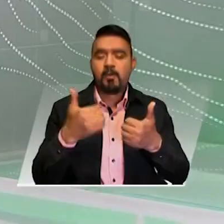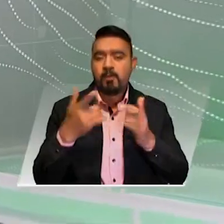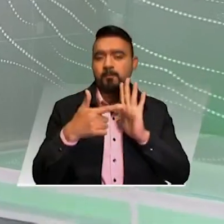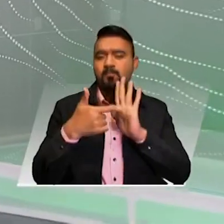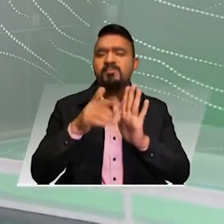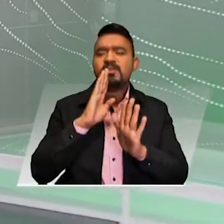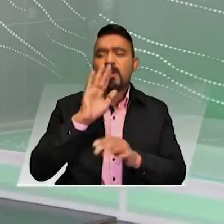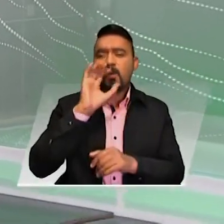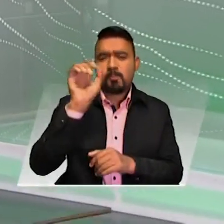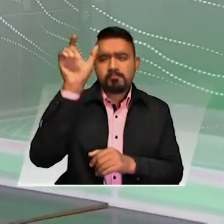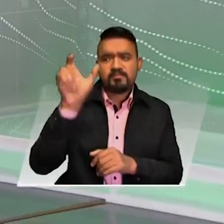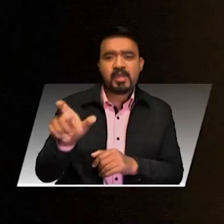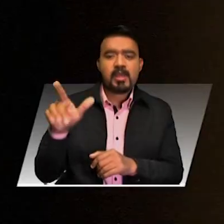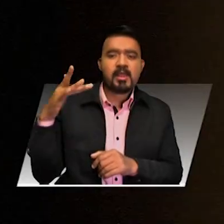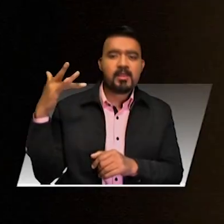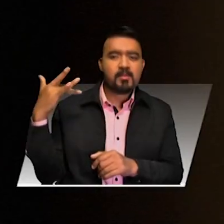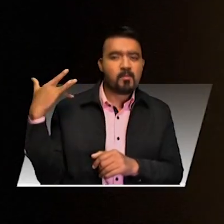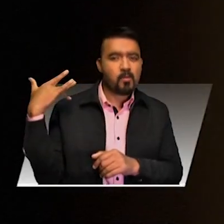adversidades con su fuerza.